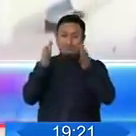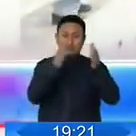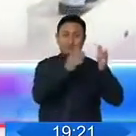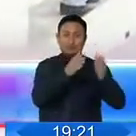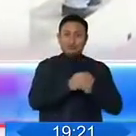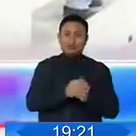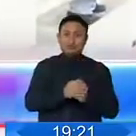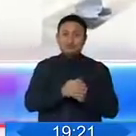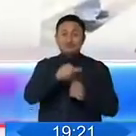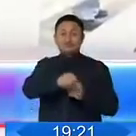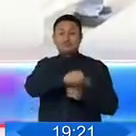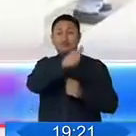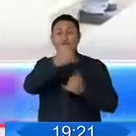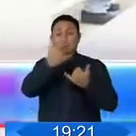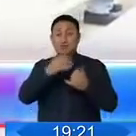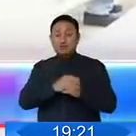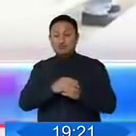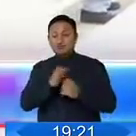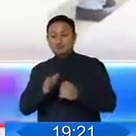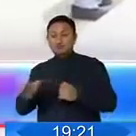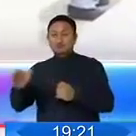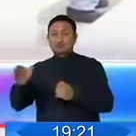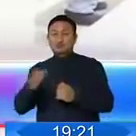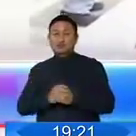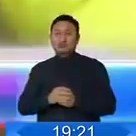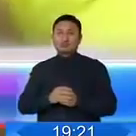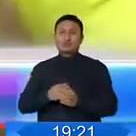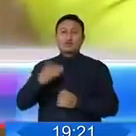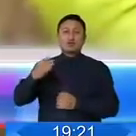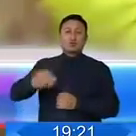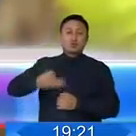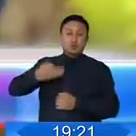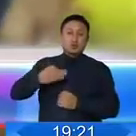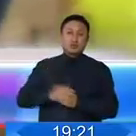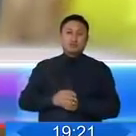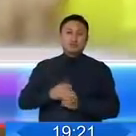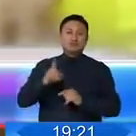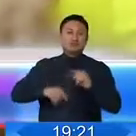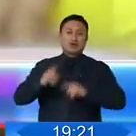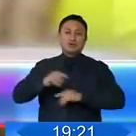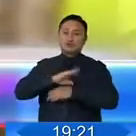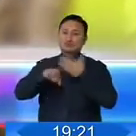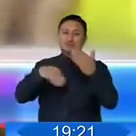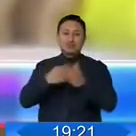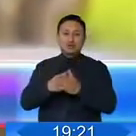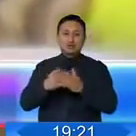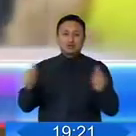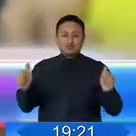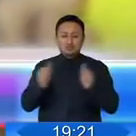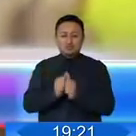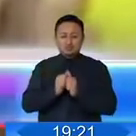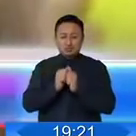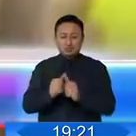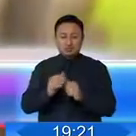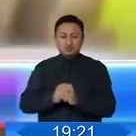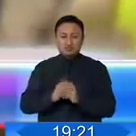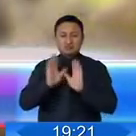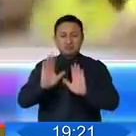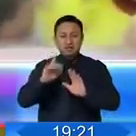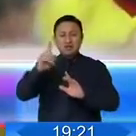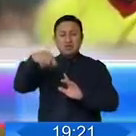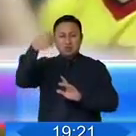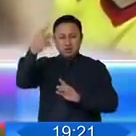y las de otros que también fueron trasladados desde Durán. Aquí sus amigos de la Azul Oscura solo les dijeron hasta un